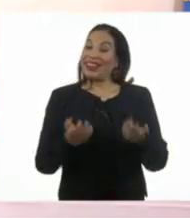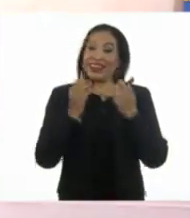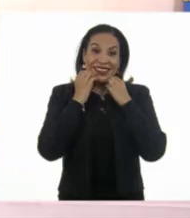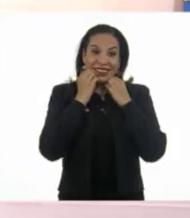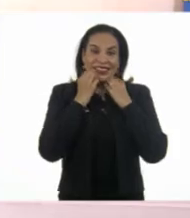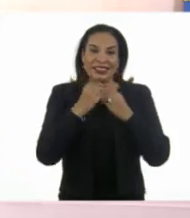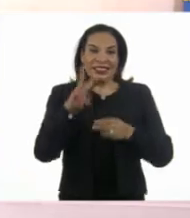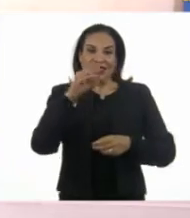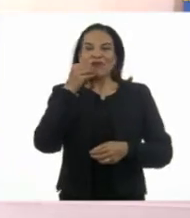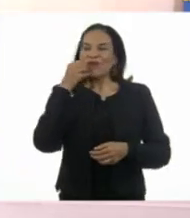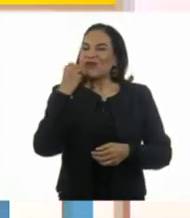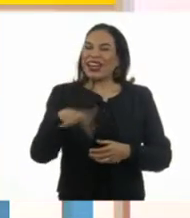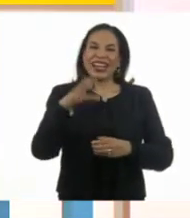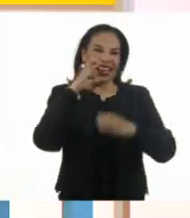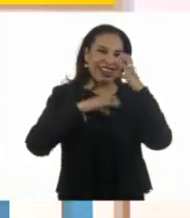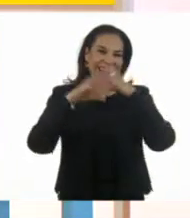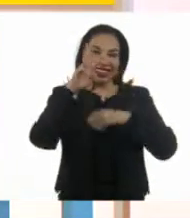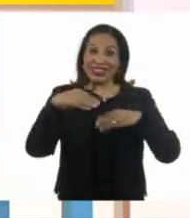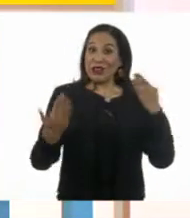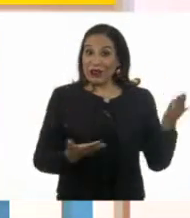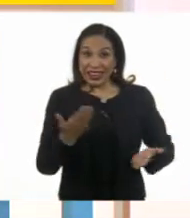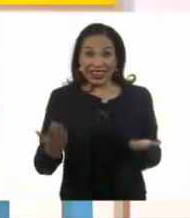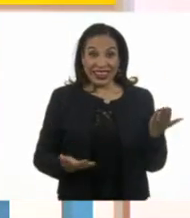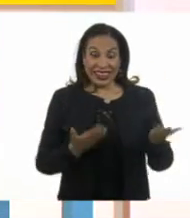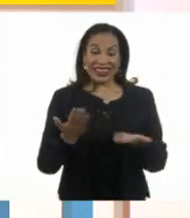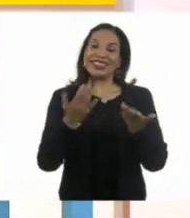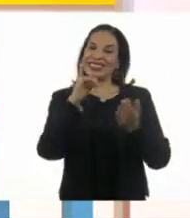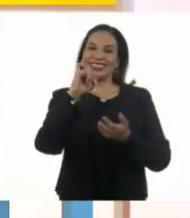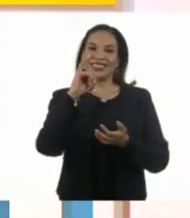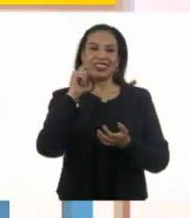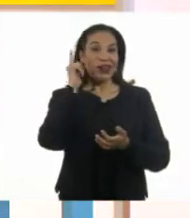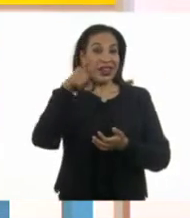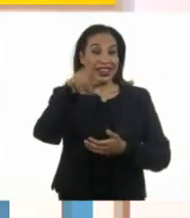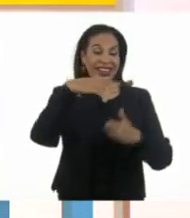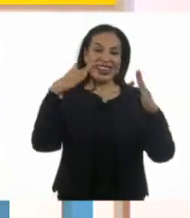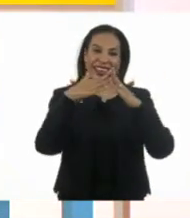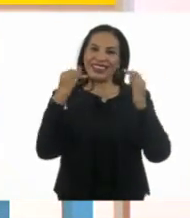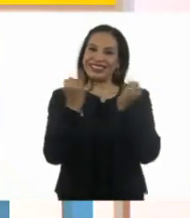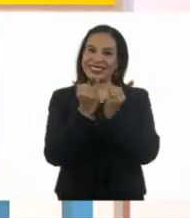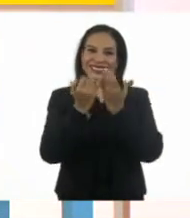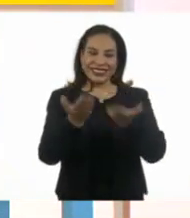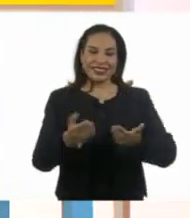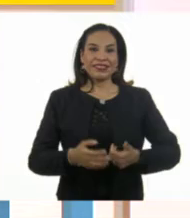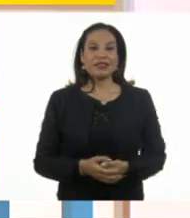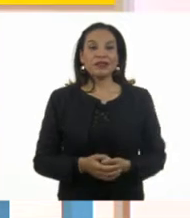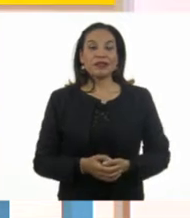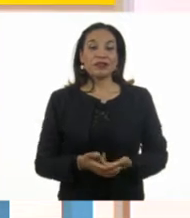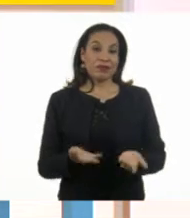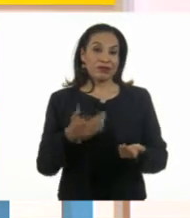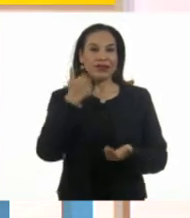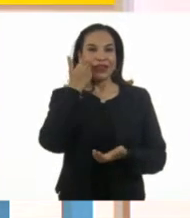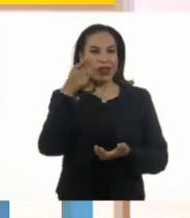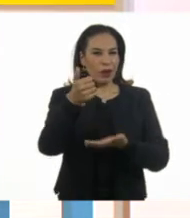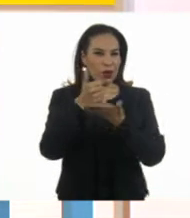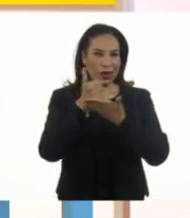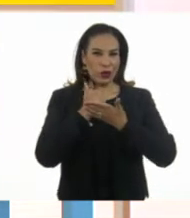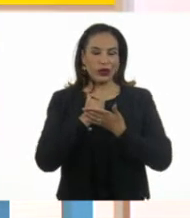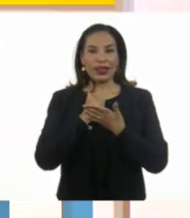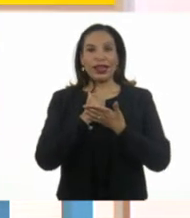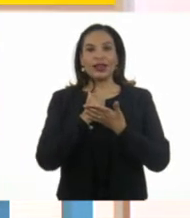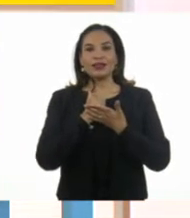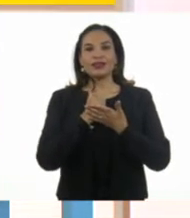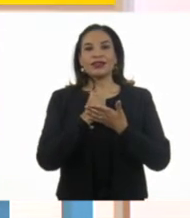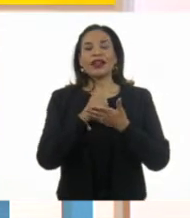Ay, está bien padre la canción, nos hizo bailar. Así es, espero que ustedes también en casa. Y quiero que me ayudes